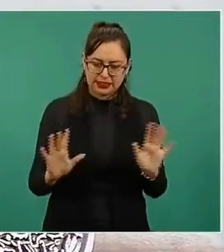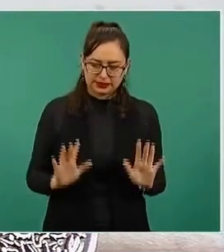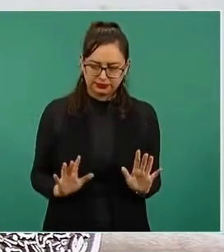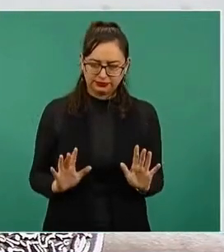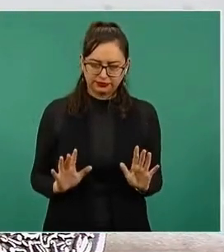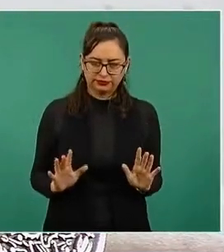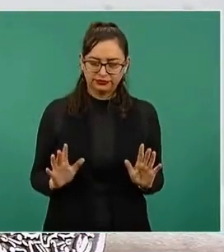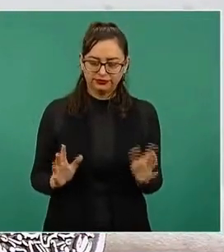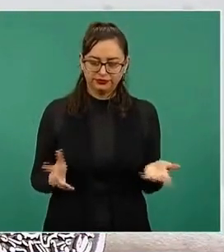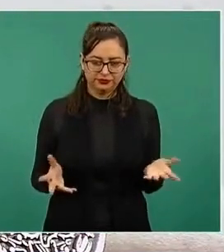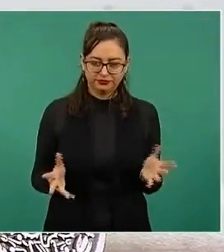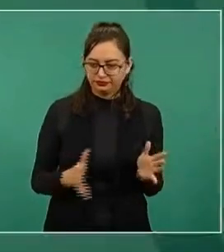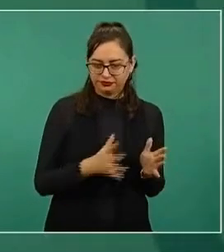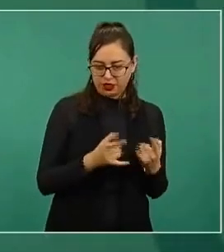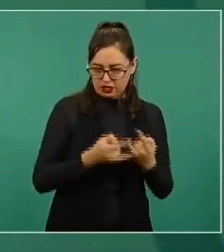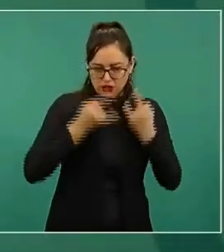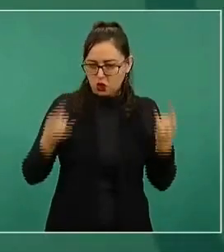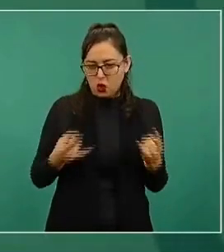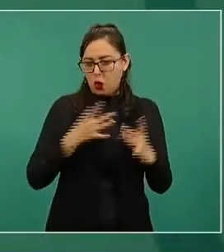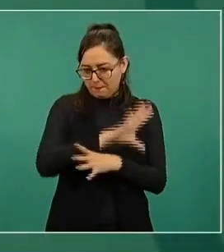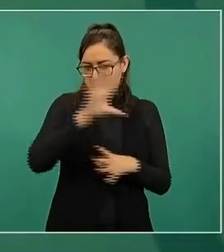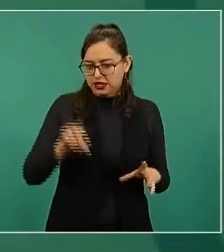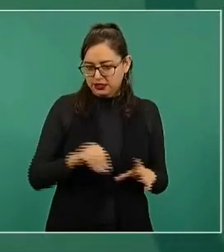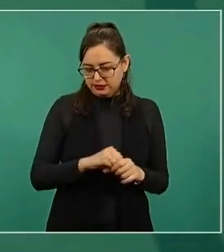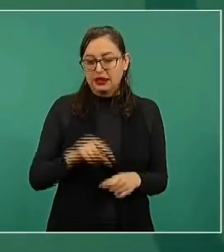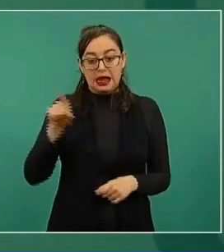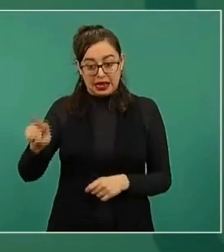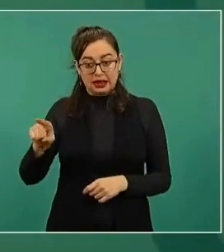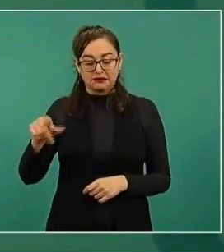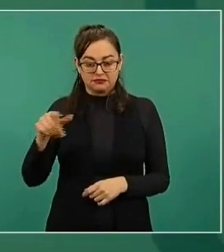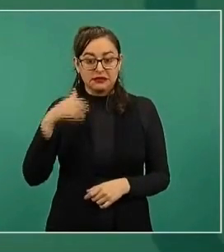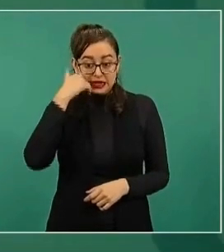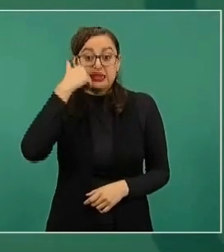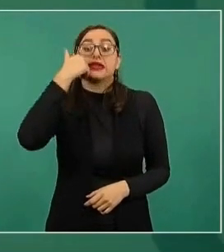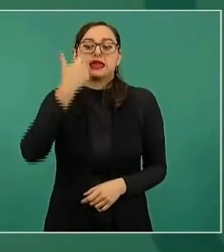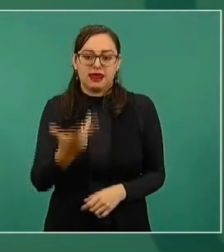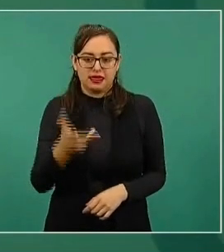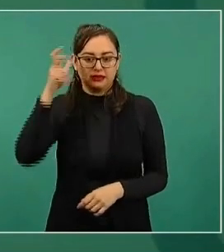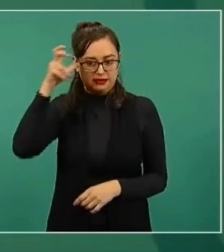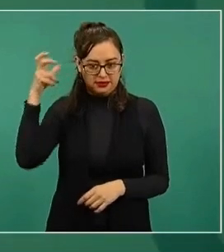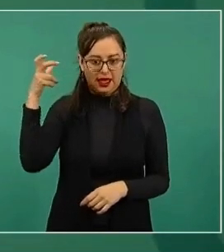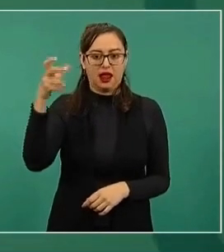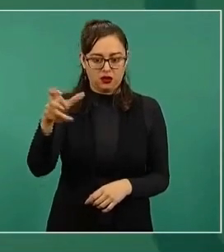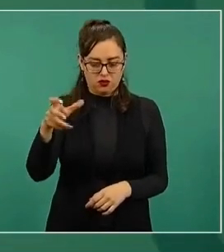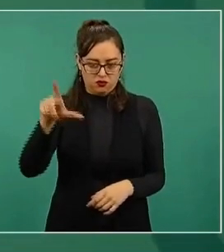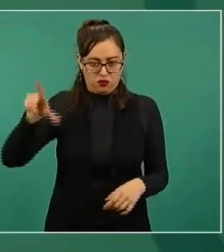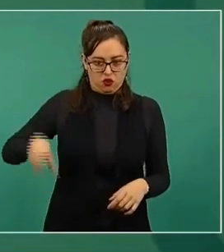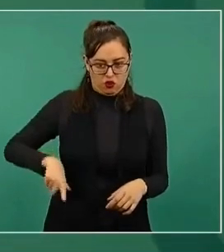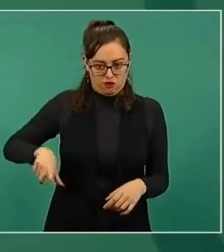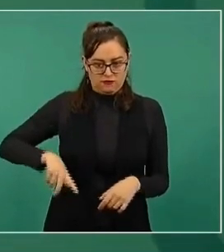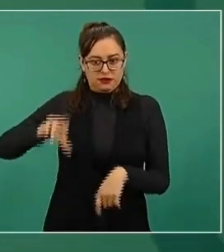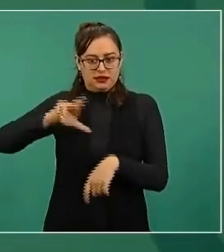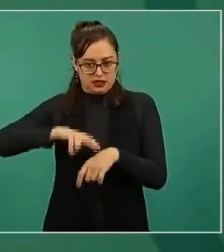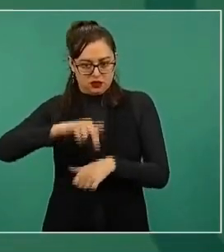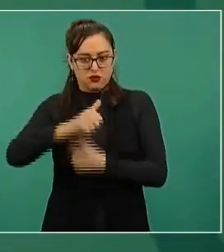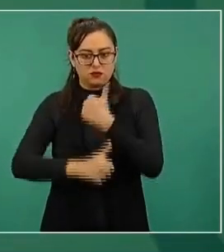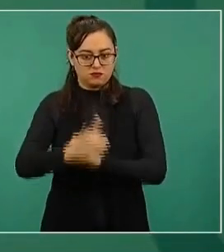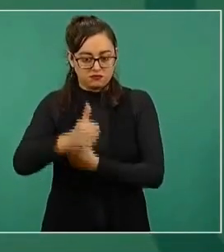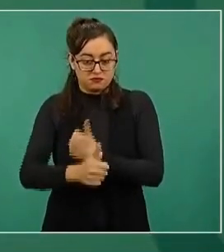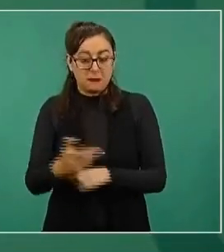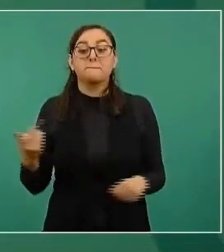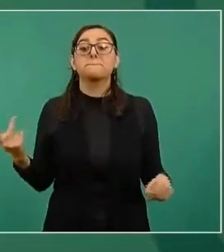toda la película completa, ¿no? Y aprovecho también para decir que en esta